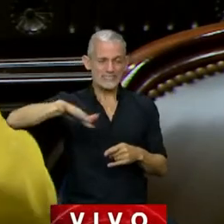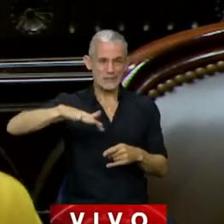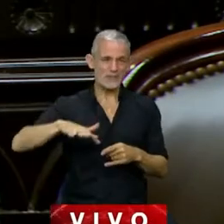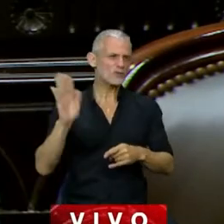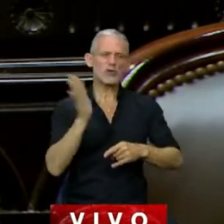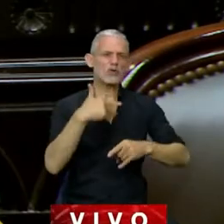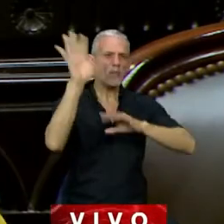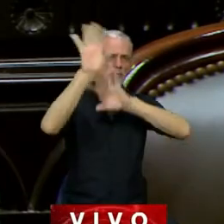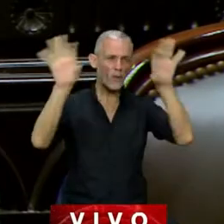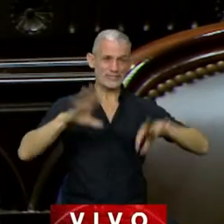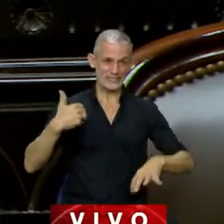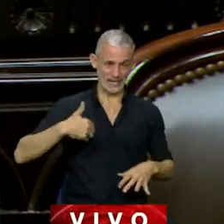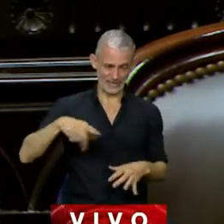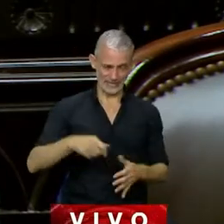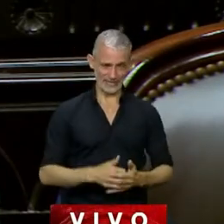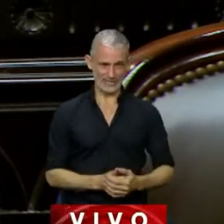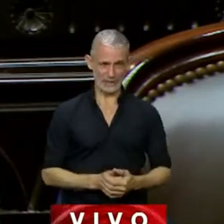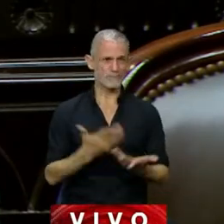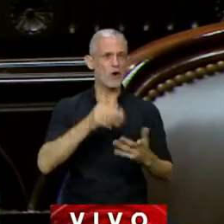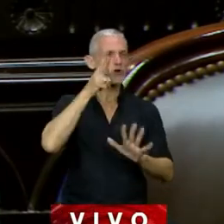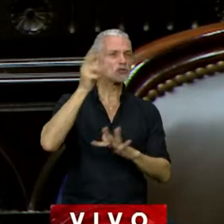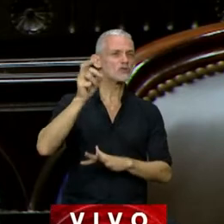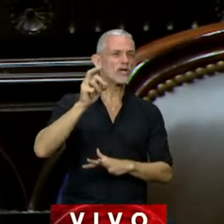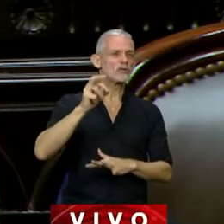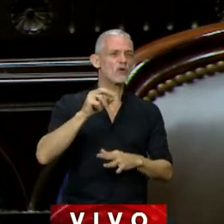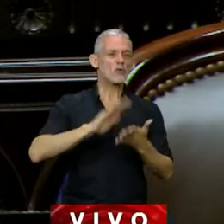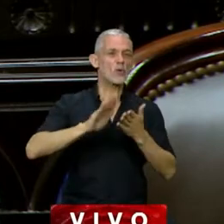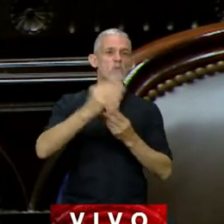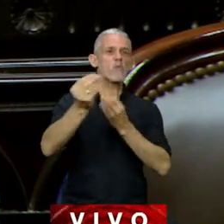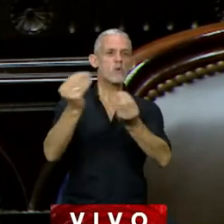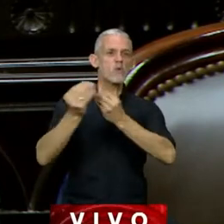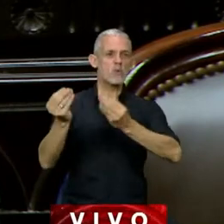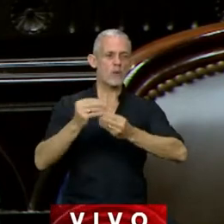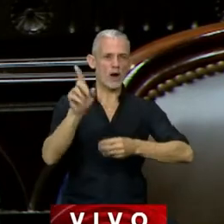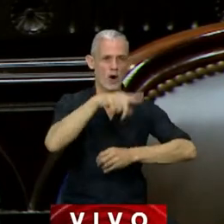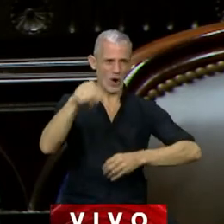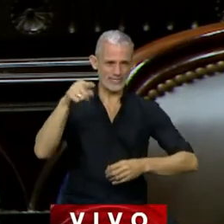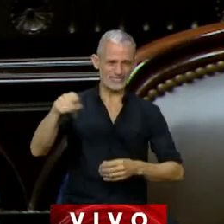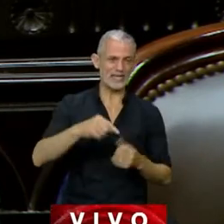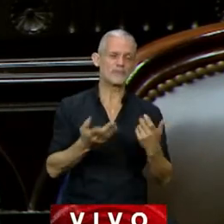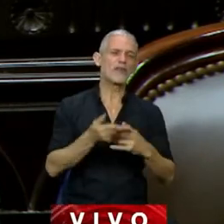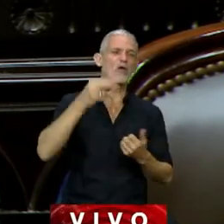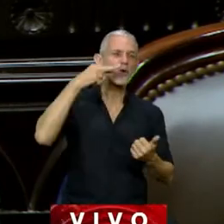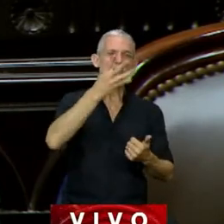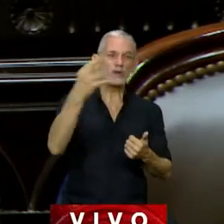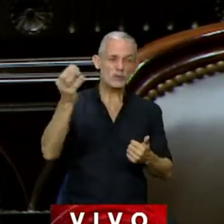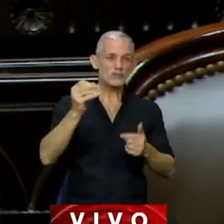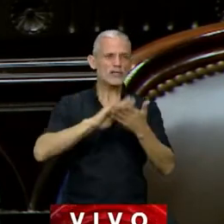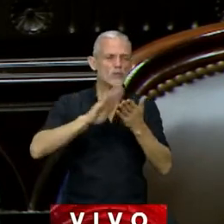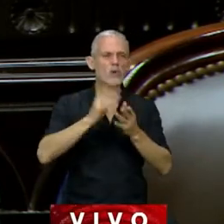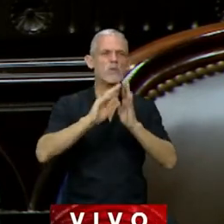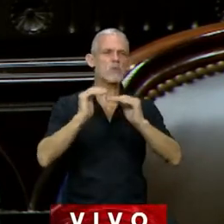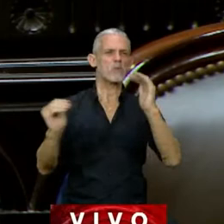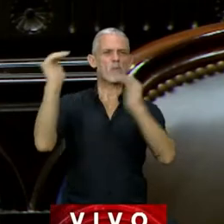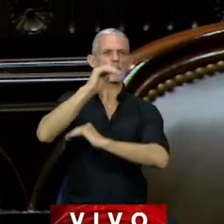todas las provincias de nuestro país. 800 nuevos ingresos en el CONICET, 2.400 nuevas becas de